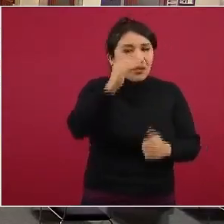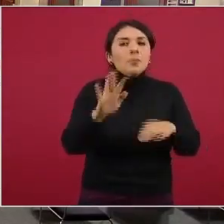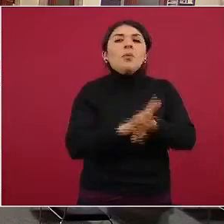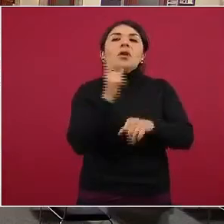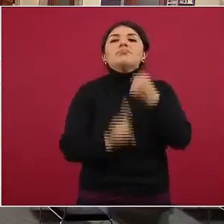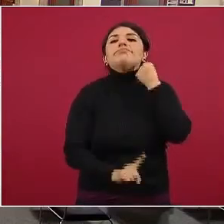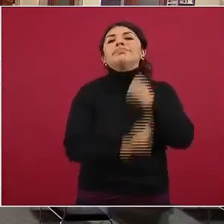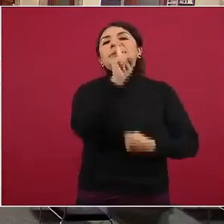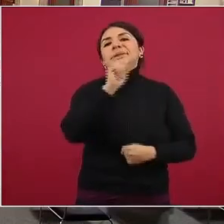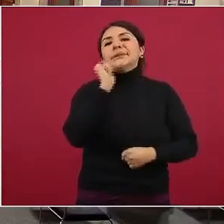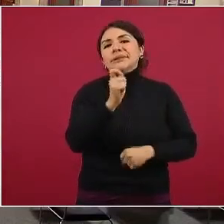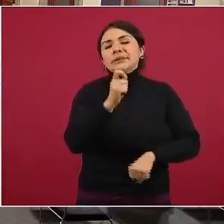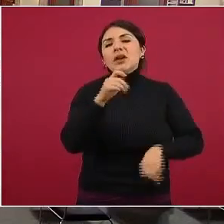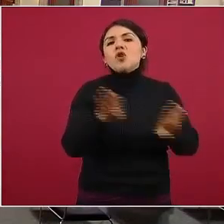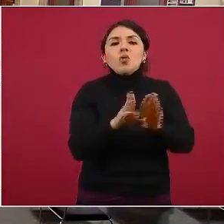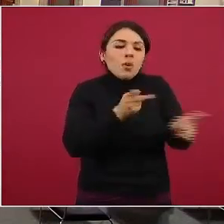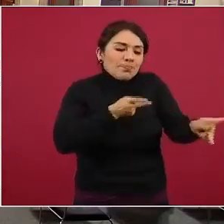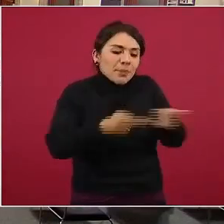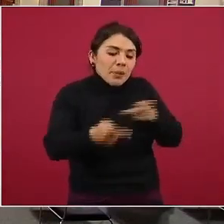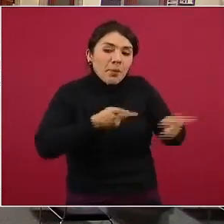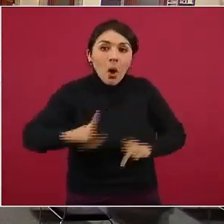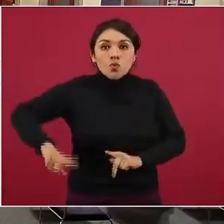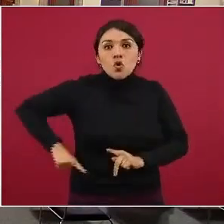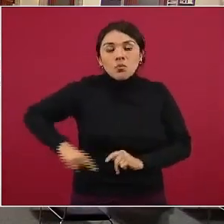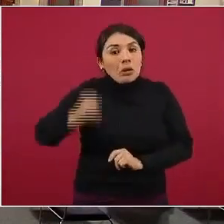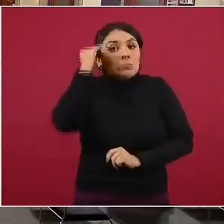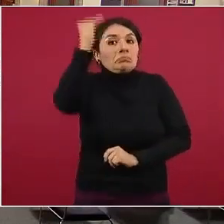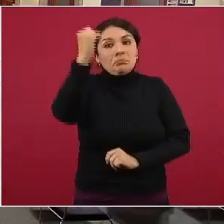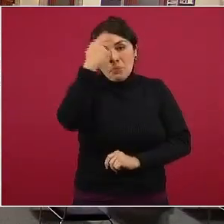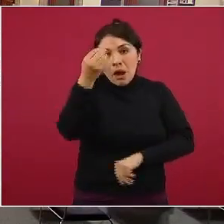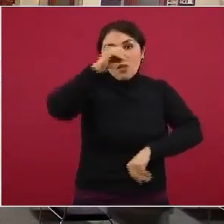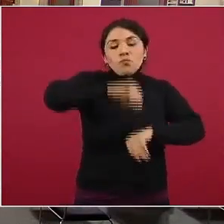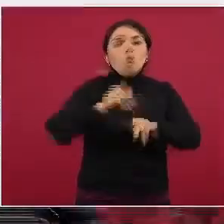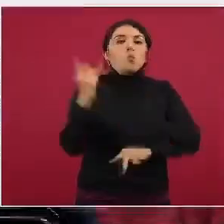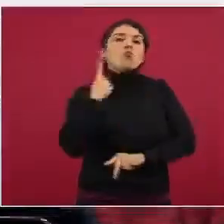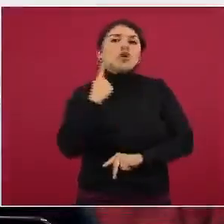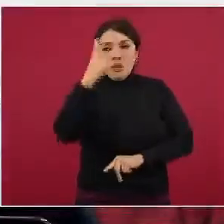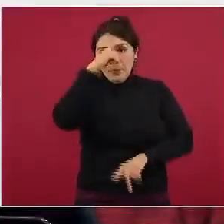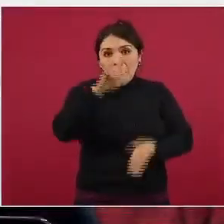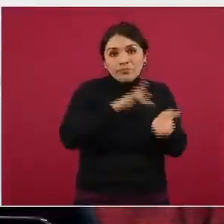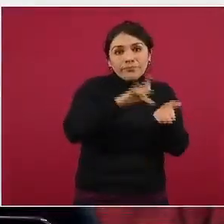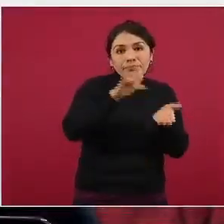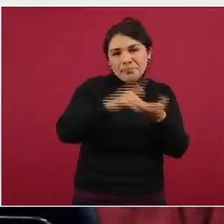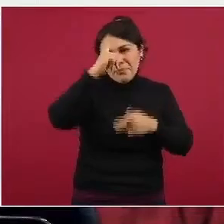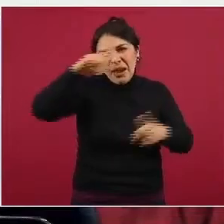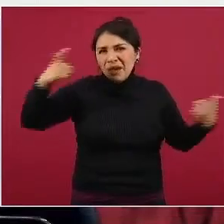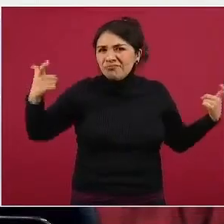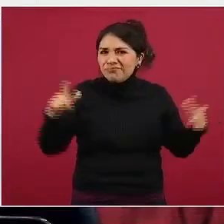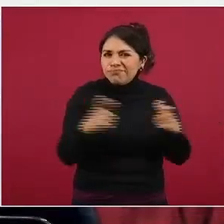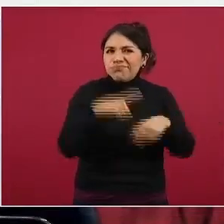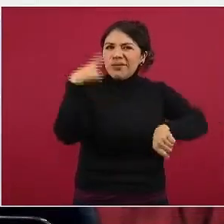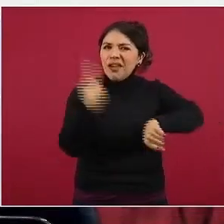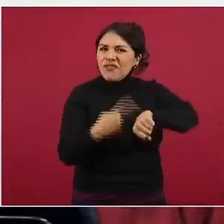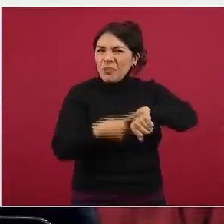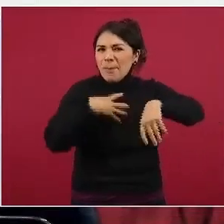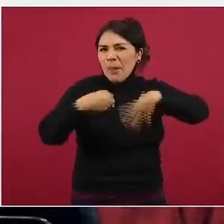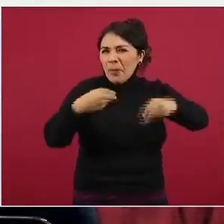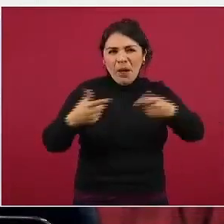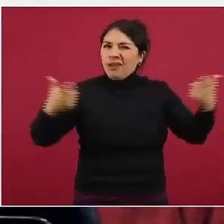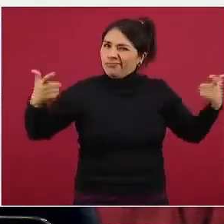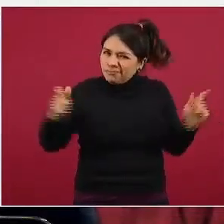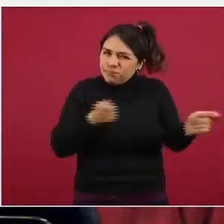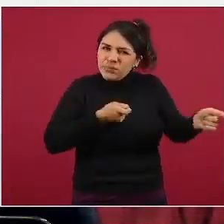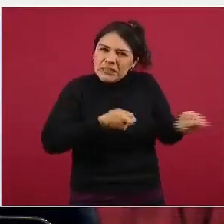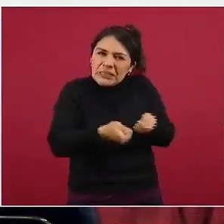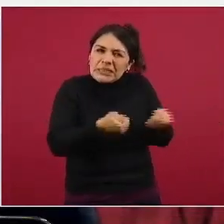la estrategia de implantación de una política pública de mitigación y de control